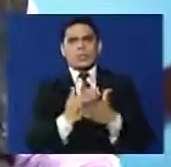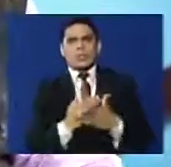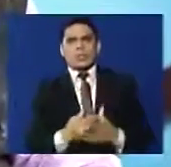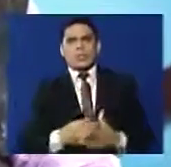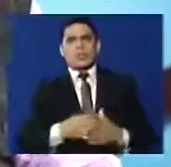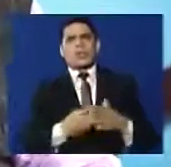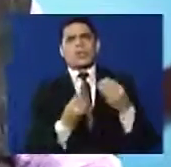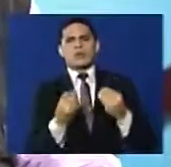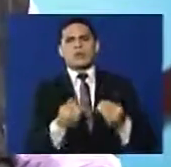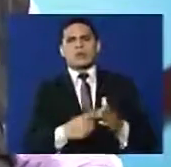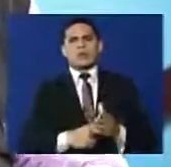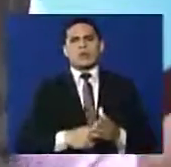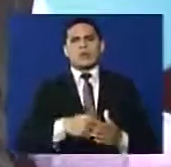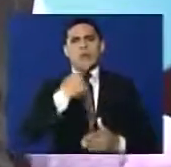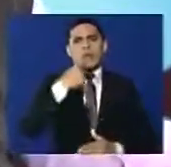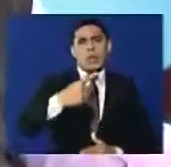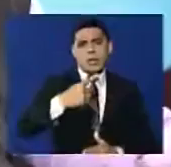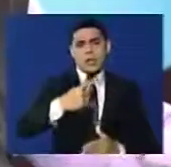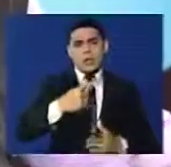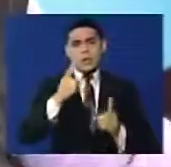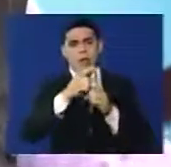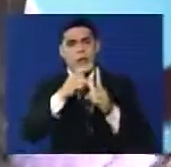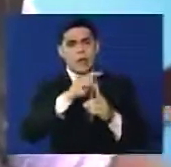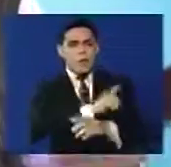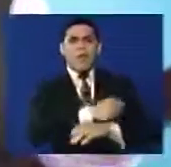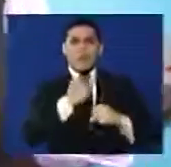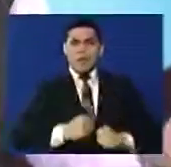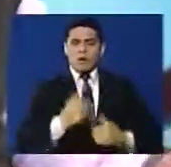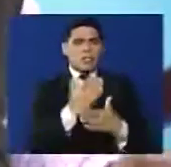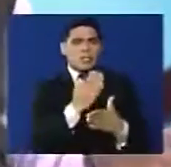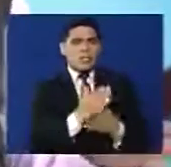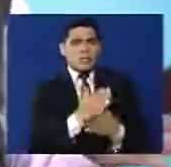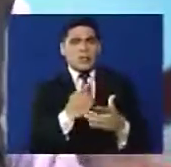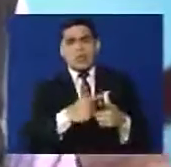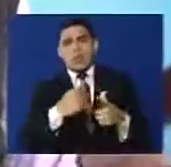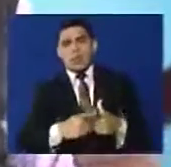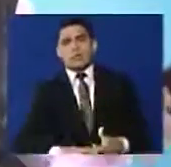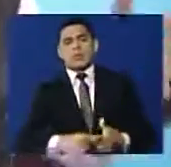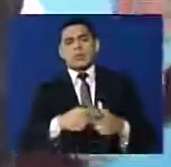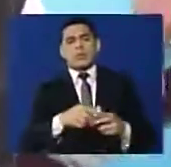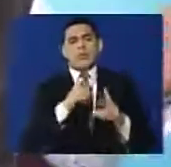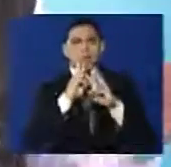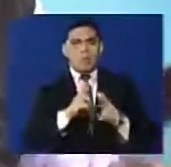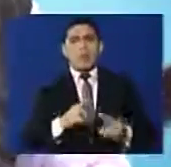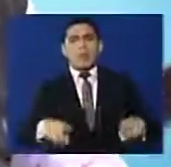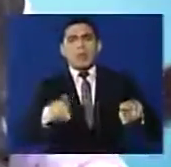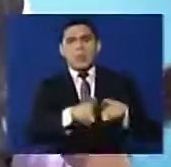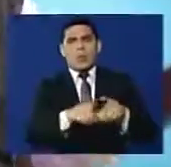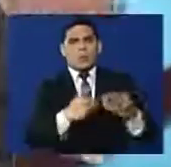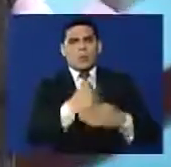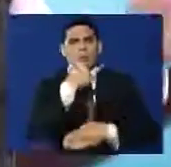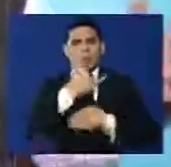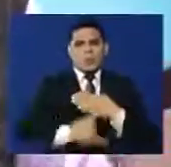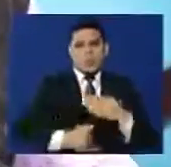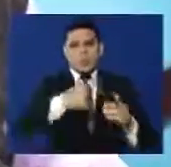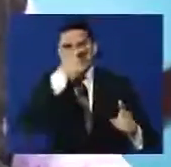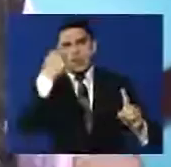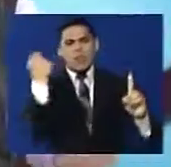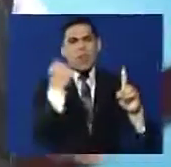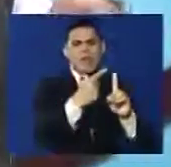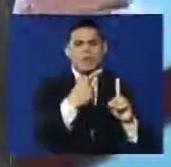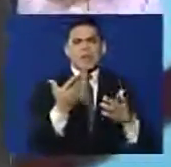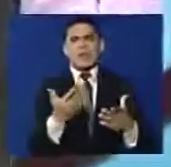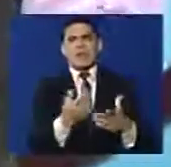él impuso las reglas de juego y, por supuesto, las respuestas vienen a todo el que no estaba en su proyecto, ha sido